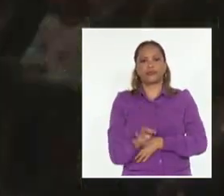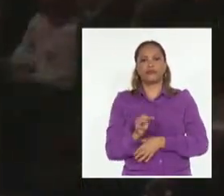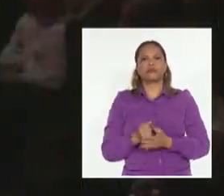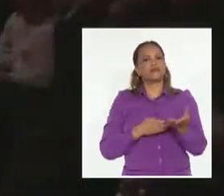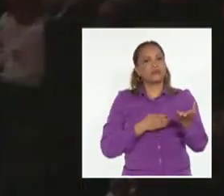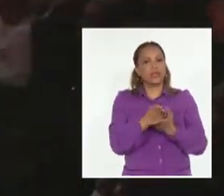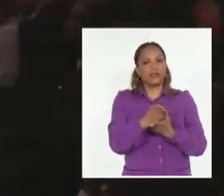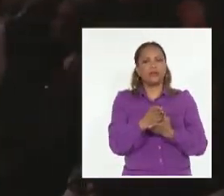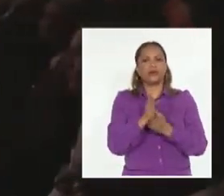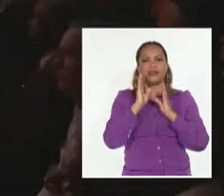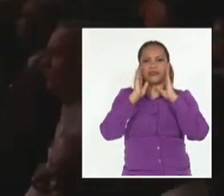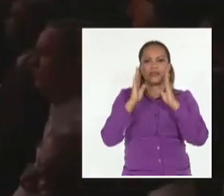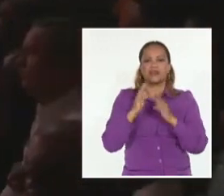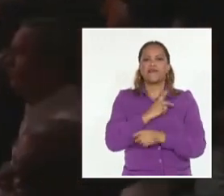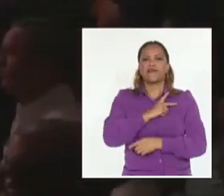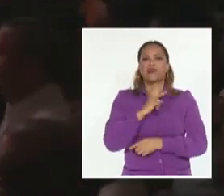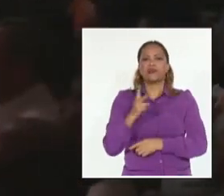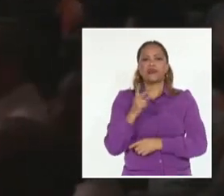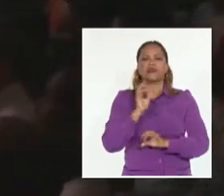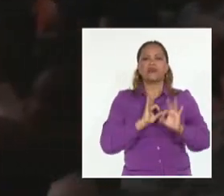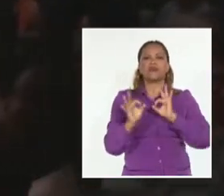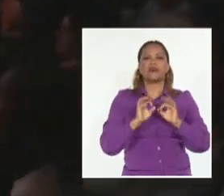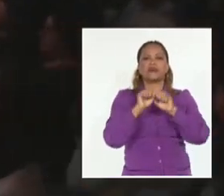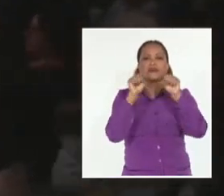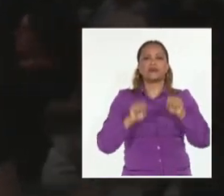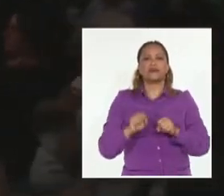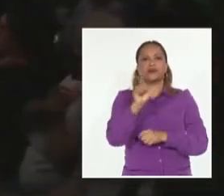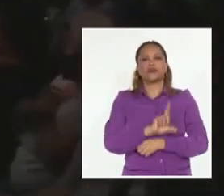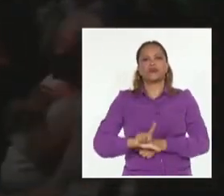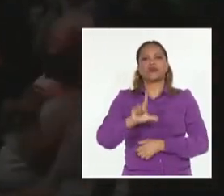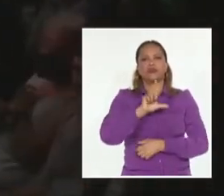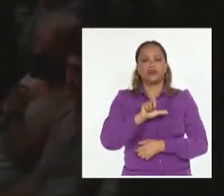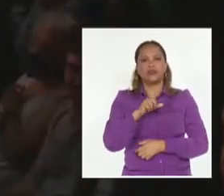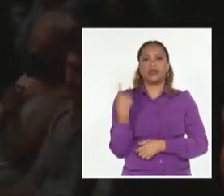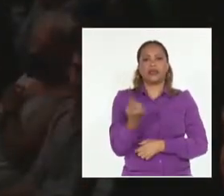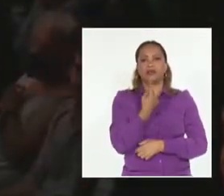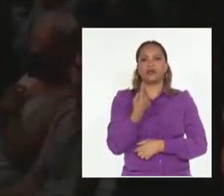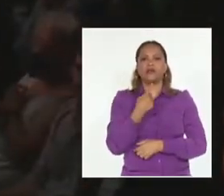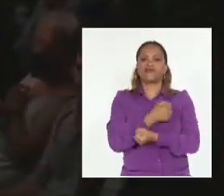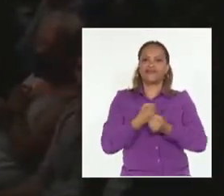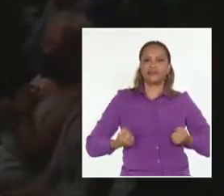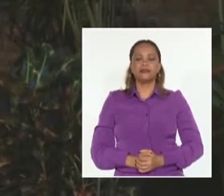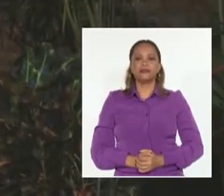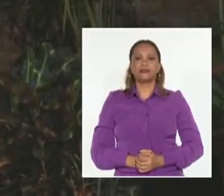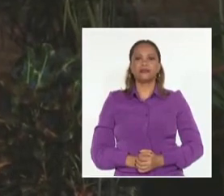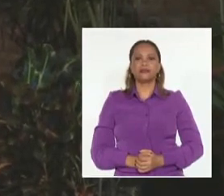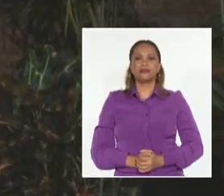seguiremos empeñados en la voluntad de proteger al sistema socialista por el que se han sacrificado tantas generaciones de